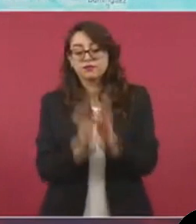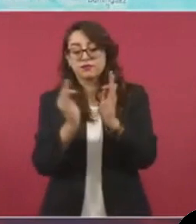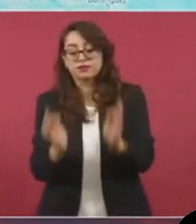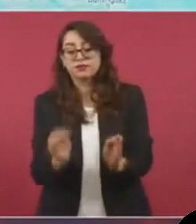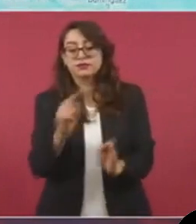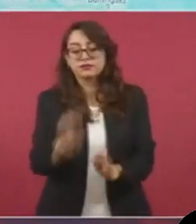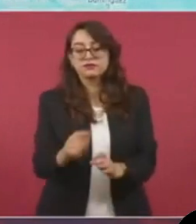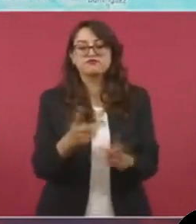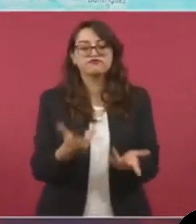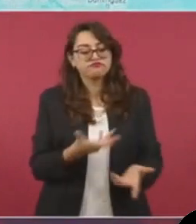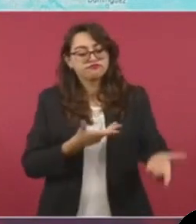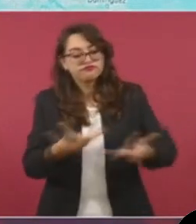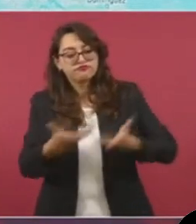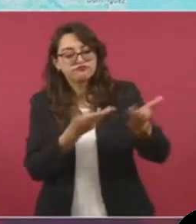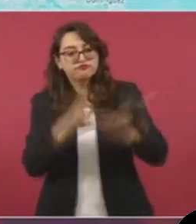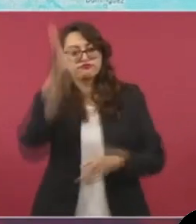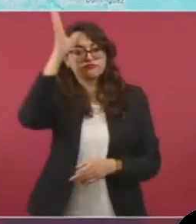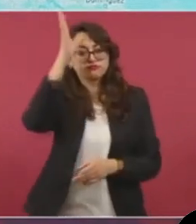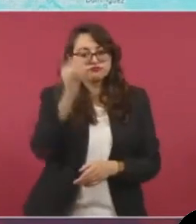y ya íbamos avanzando